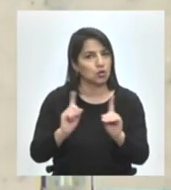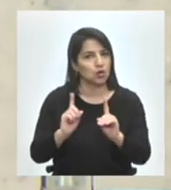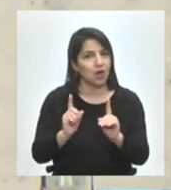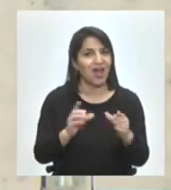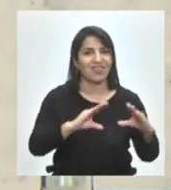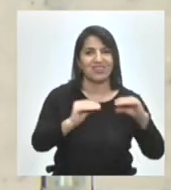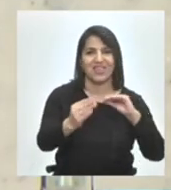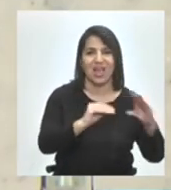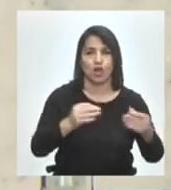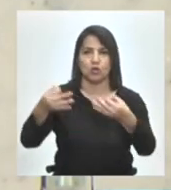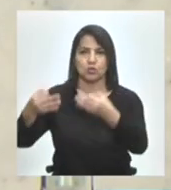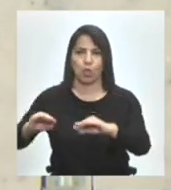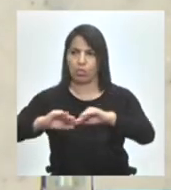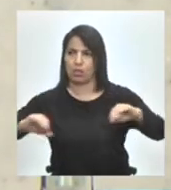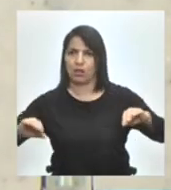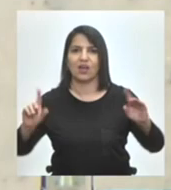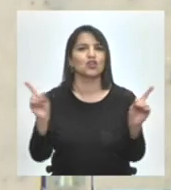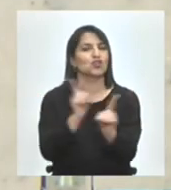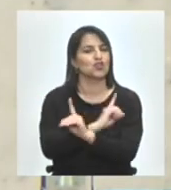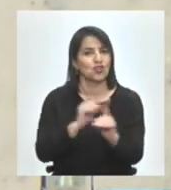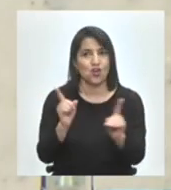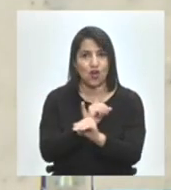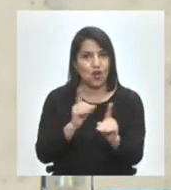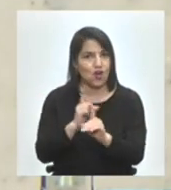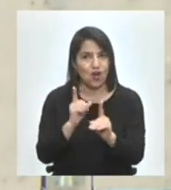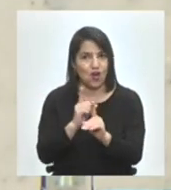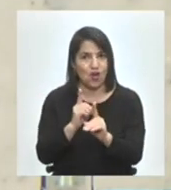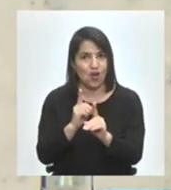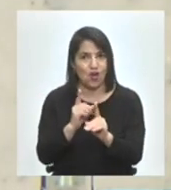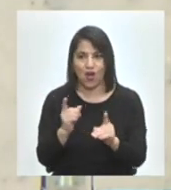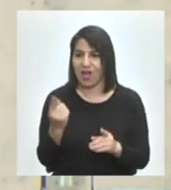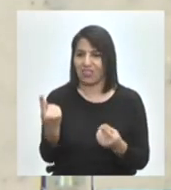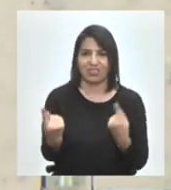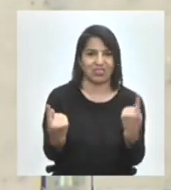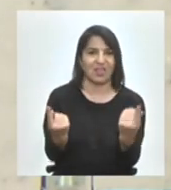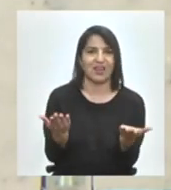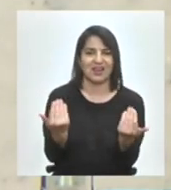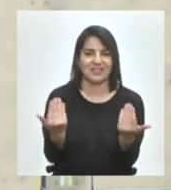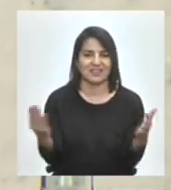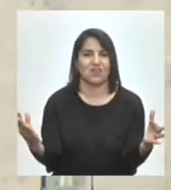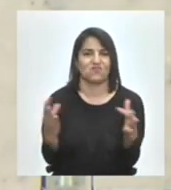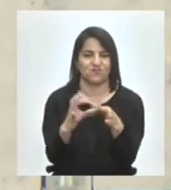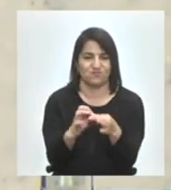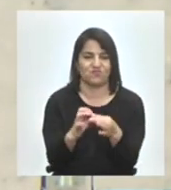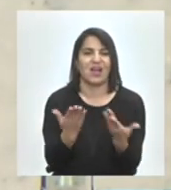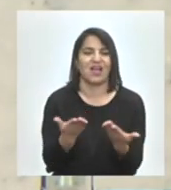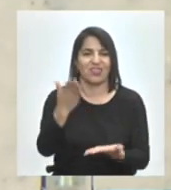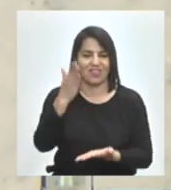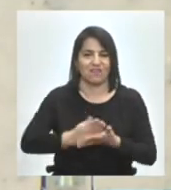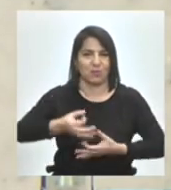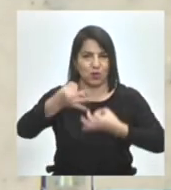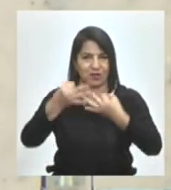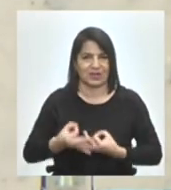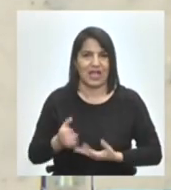Diálogo y seguridad no son incompatibles, al contrario, son ambos necesarios y debemos garantizarlos desde el